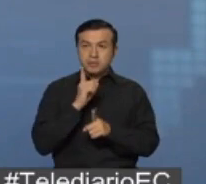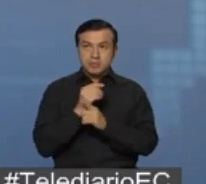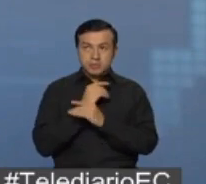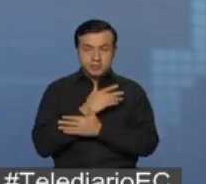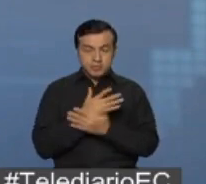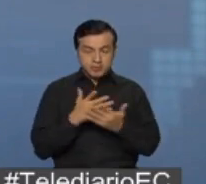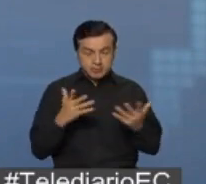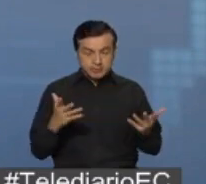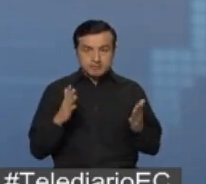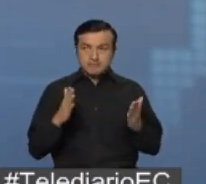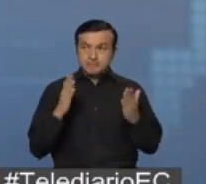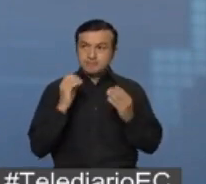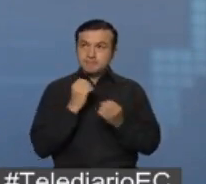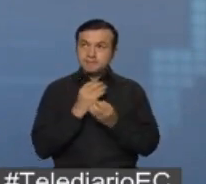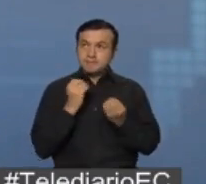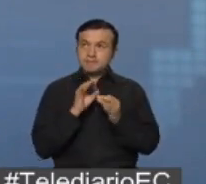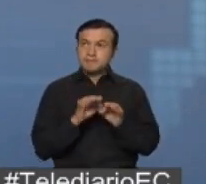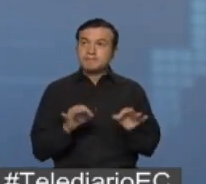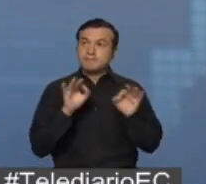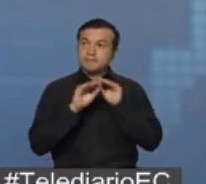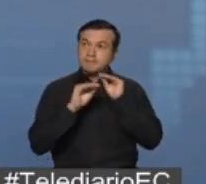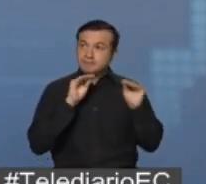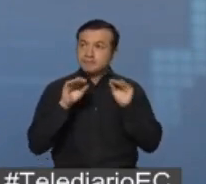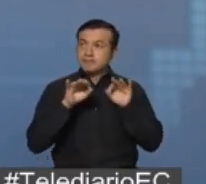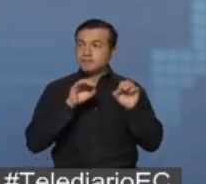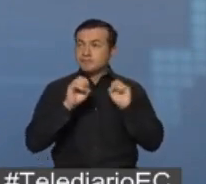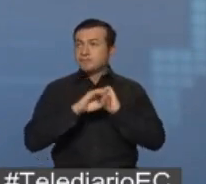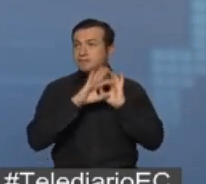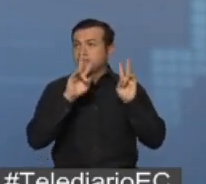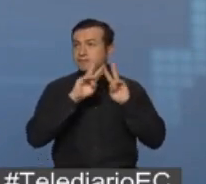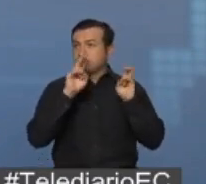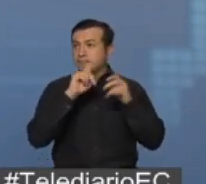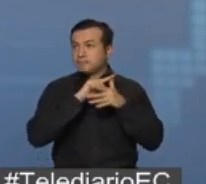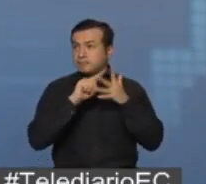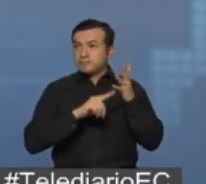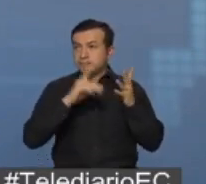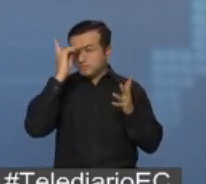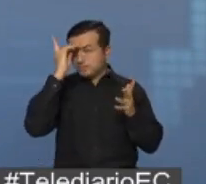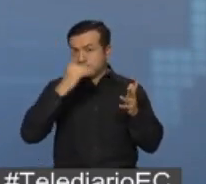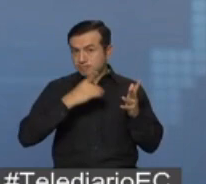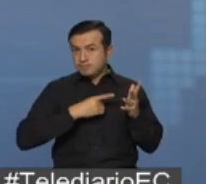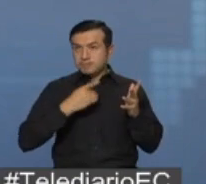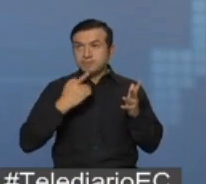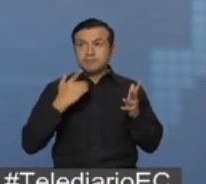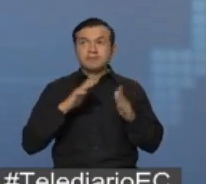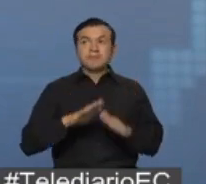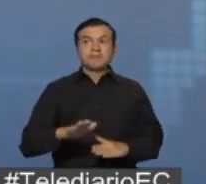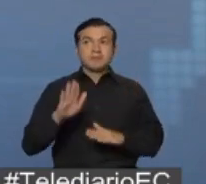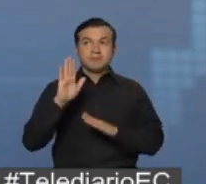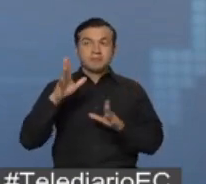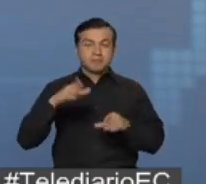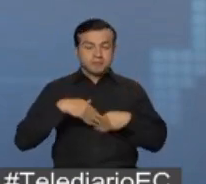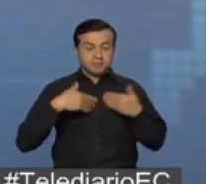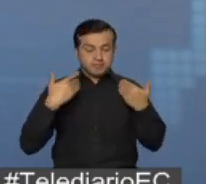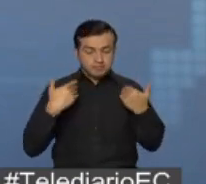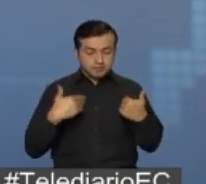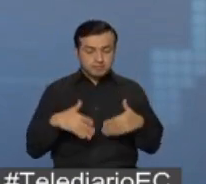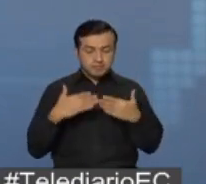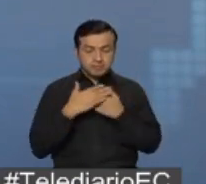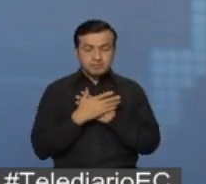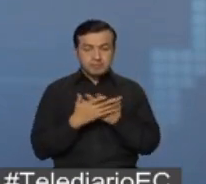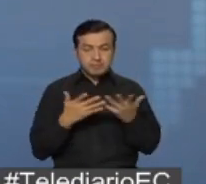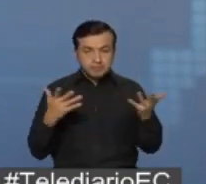por ofrecernos información y ampliación sobre estas decisiones y estos compromisos asumidos por con a tips